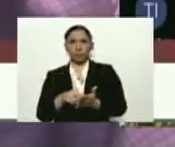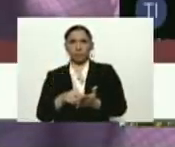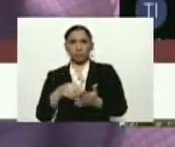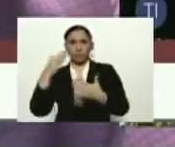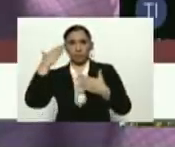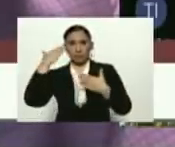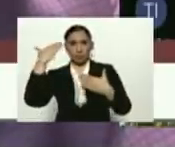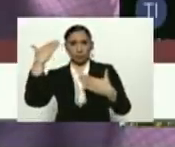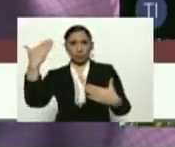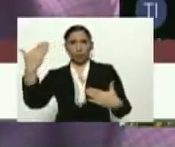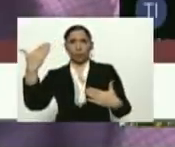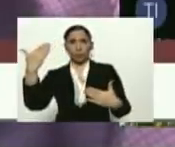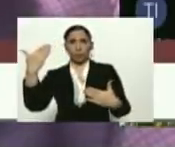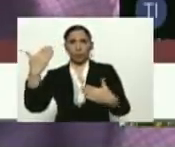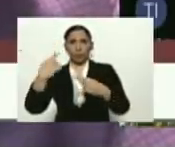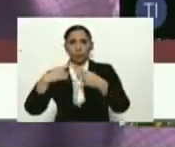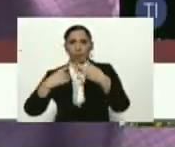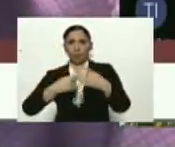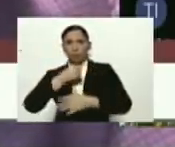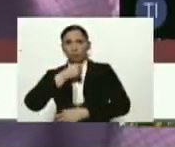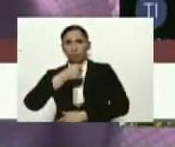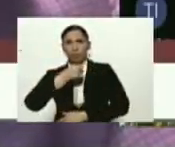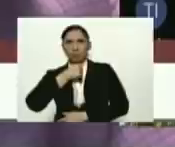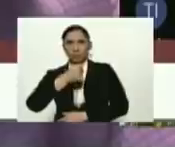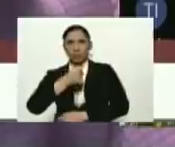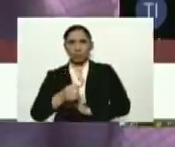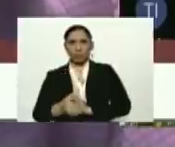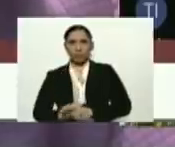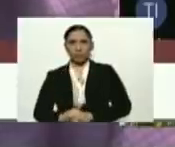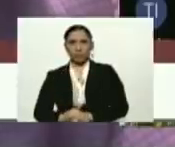Saludo las distintas intervenciones